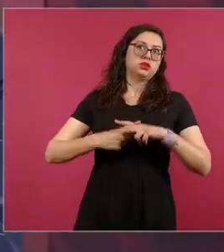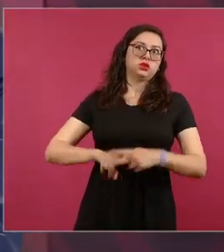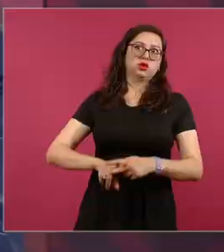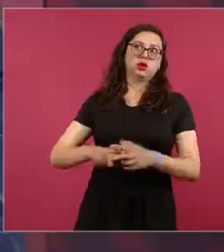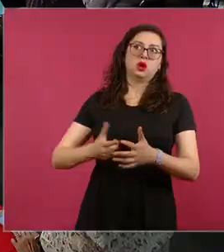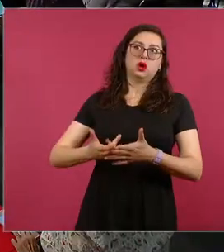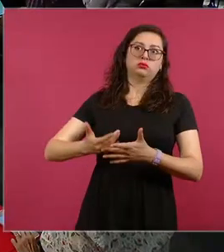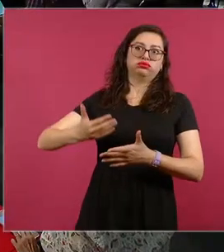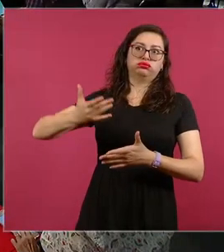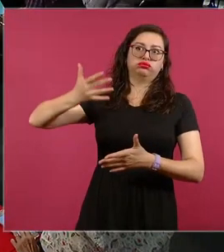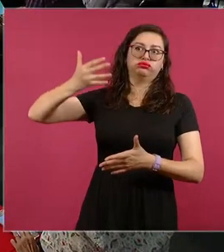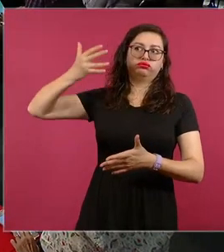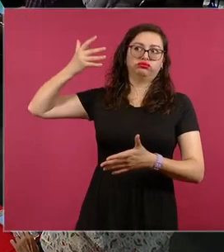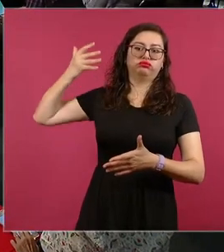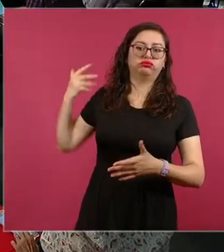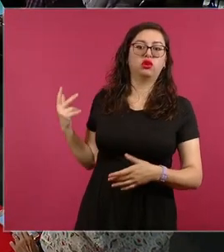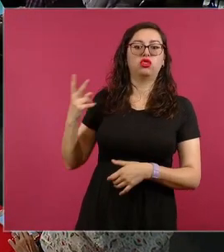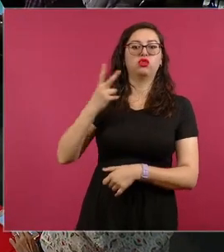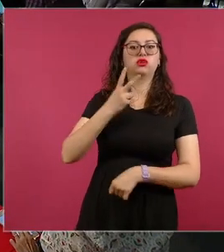la doctrina Monroe,